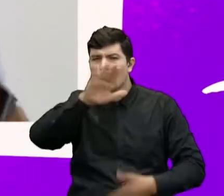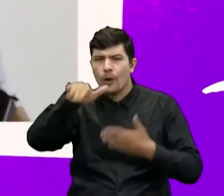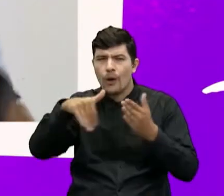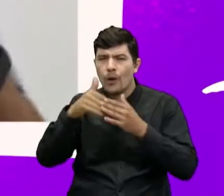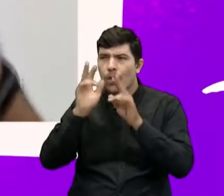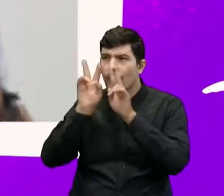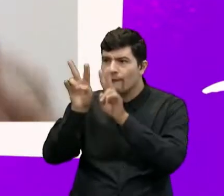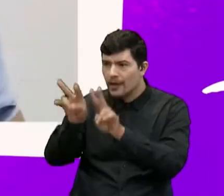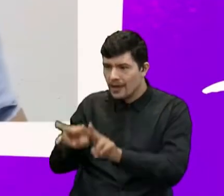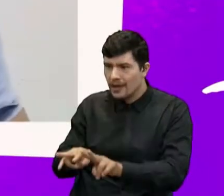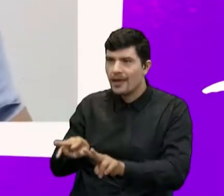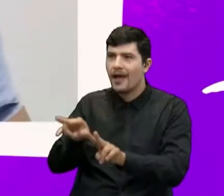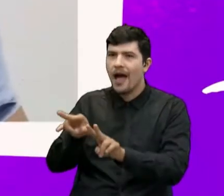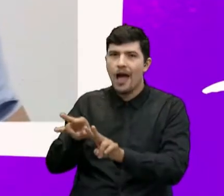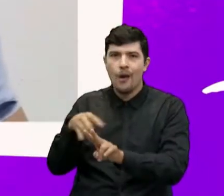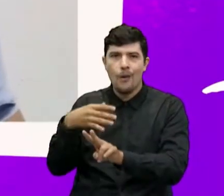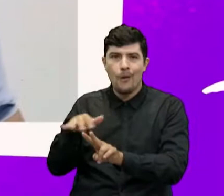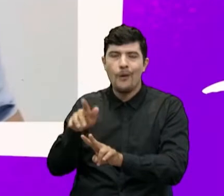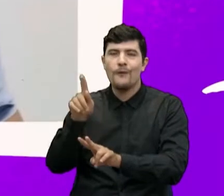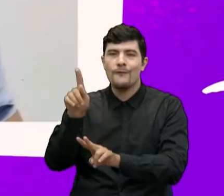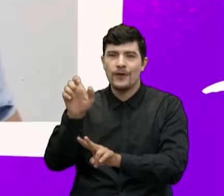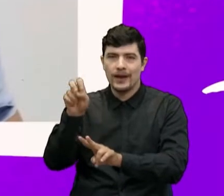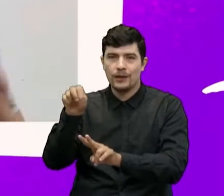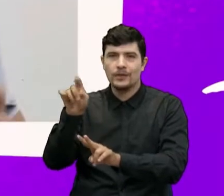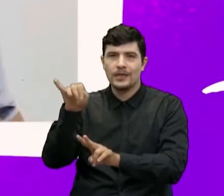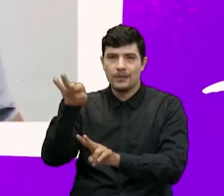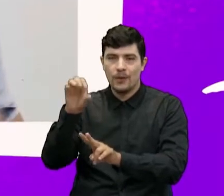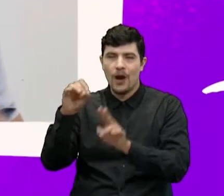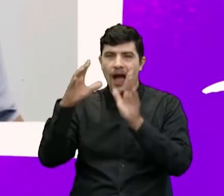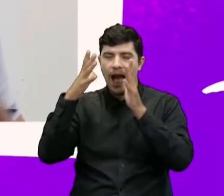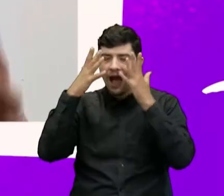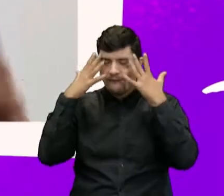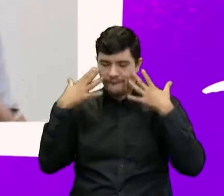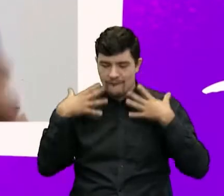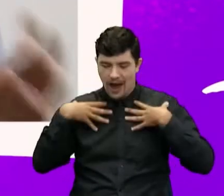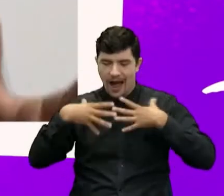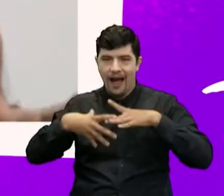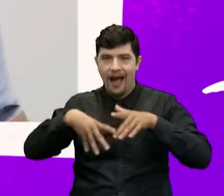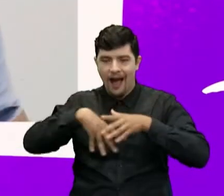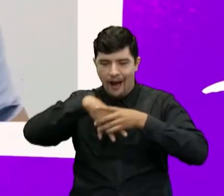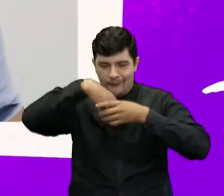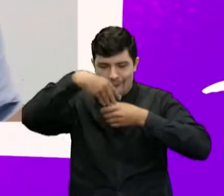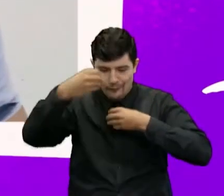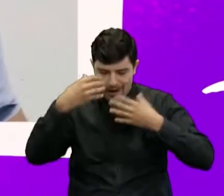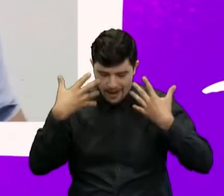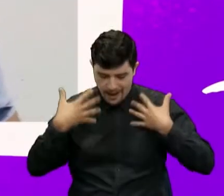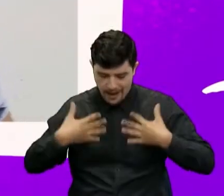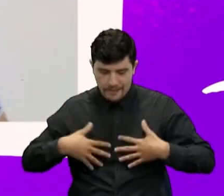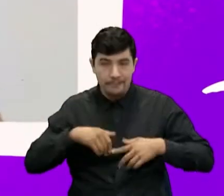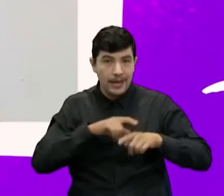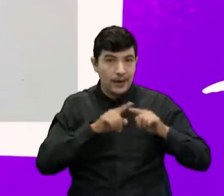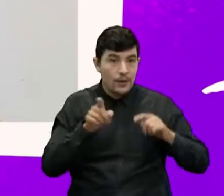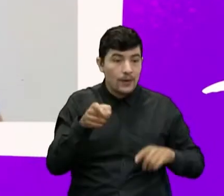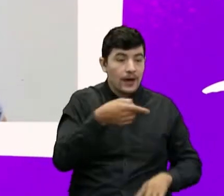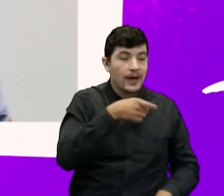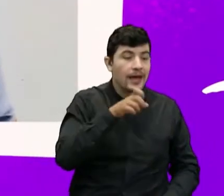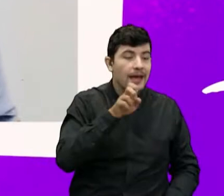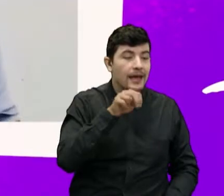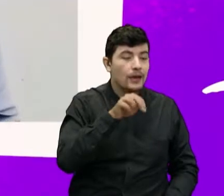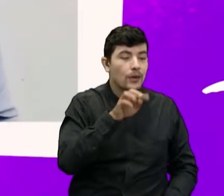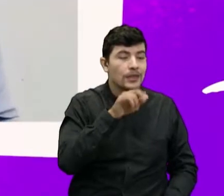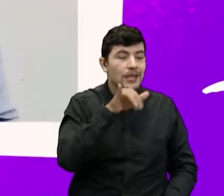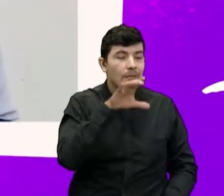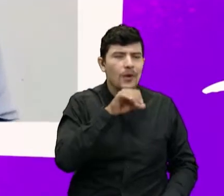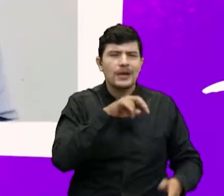Con tus ojos A simple vista En el caso Del genotipo Es decir Con G de gato Hace referencia A los genes